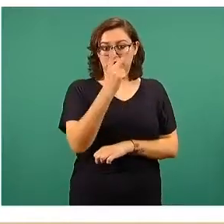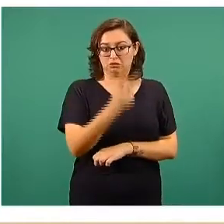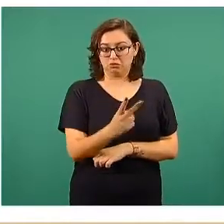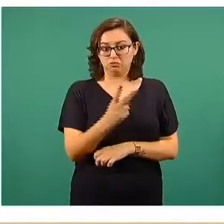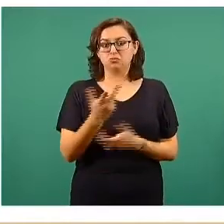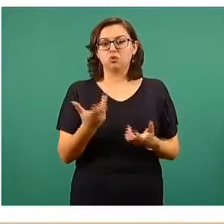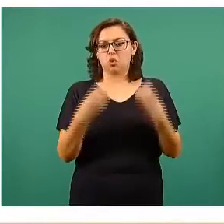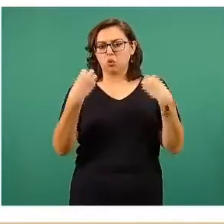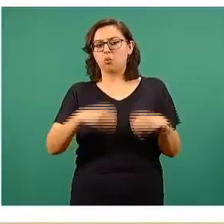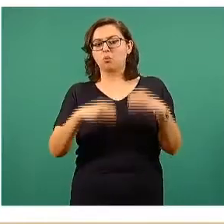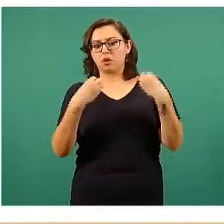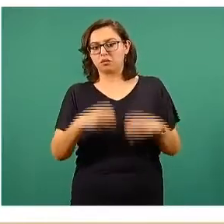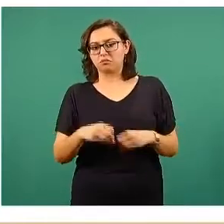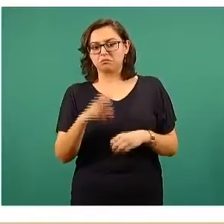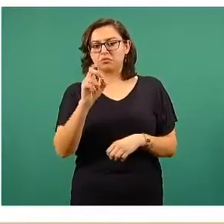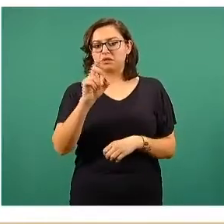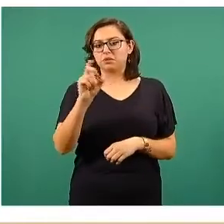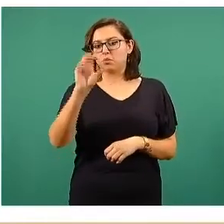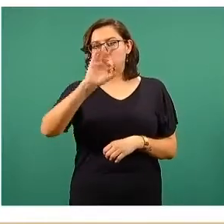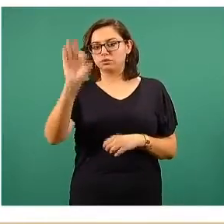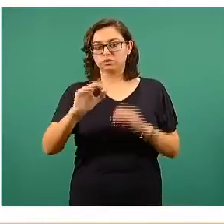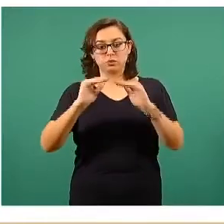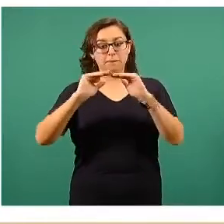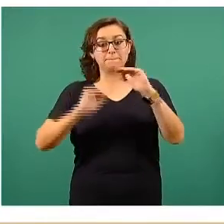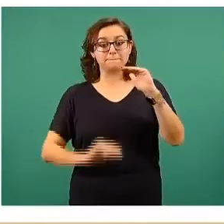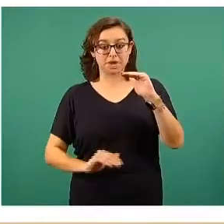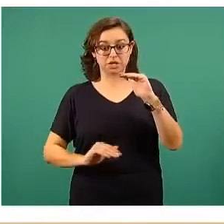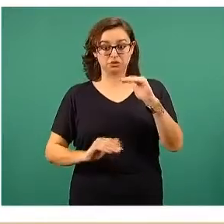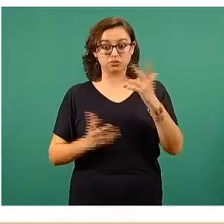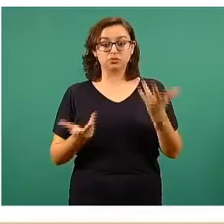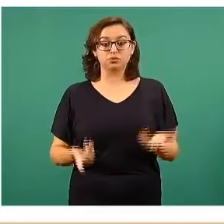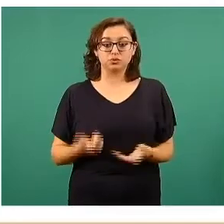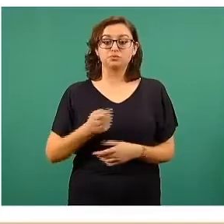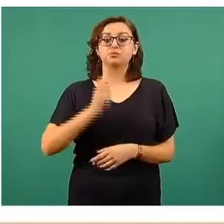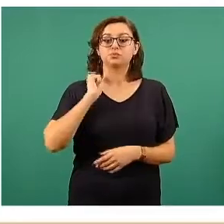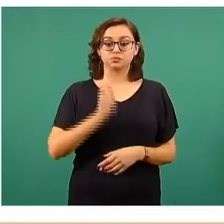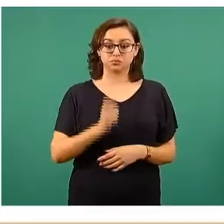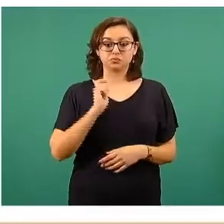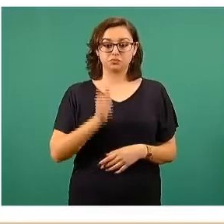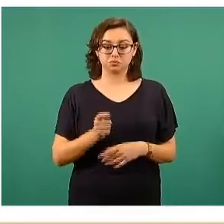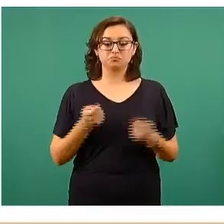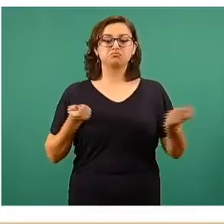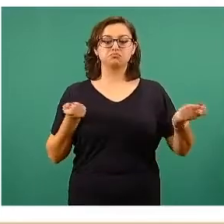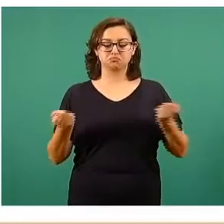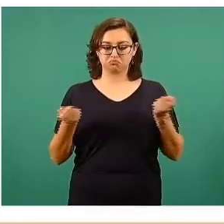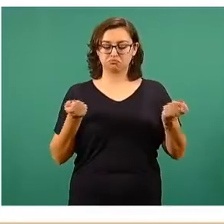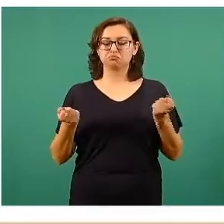de un 30% de ocupación en este tipo de camas, es decir, se ha mantenido bastante